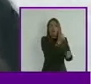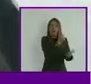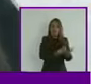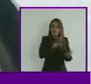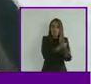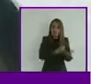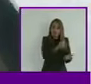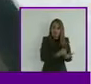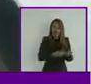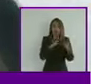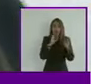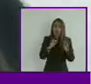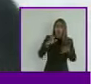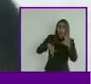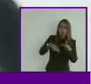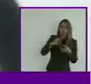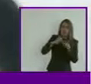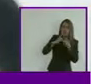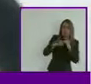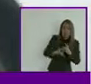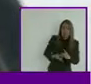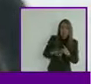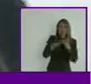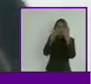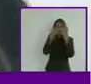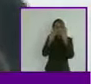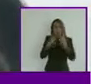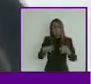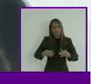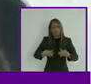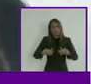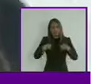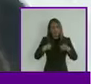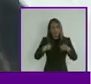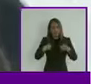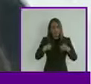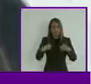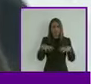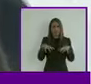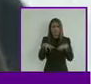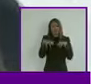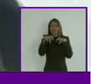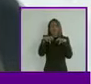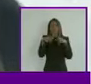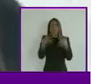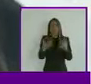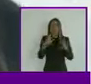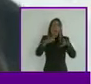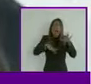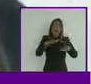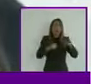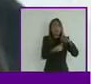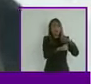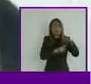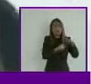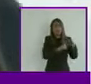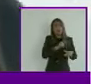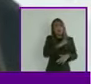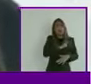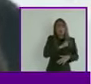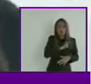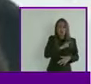de ansiedad, arranques de ira, estrés, se aíslan, crean